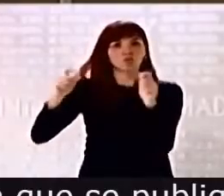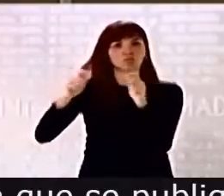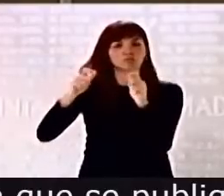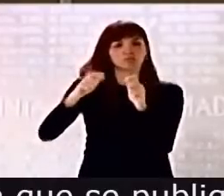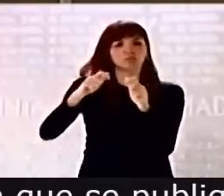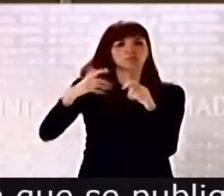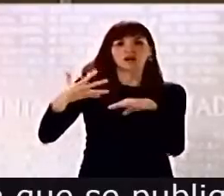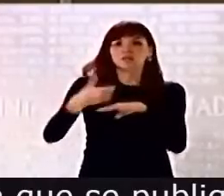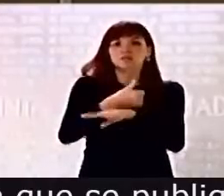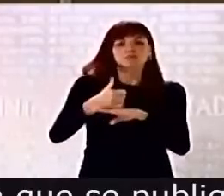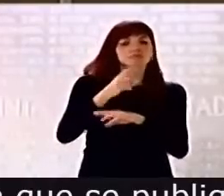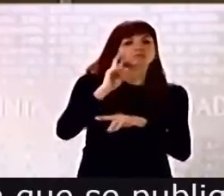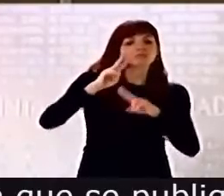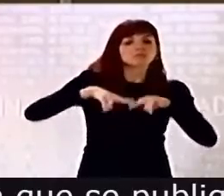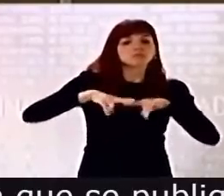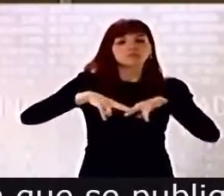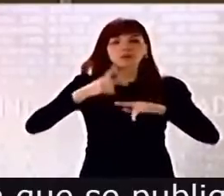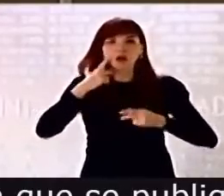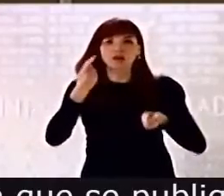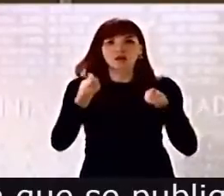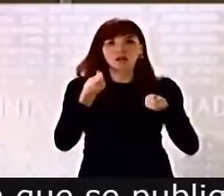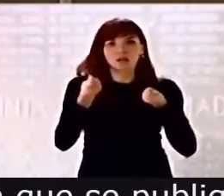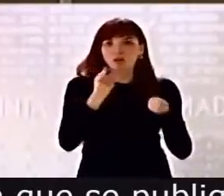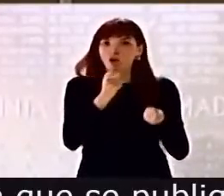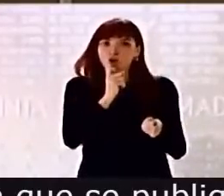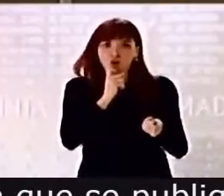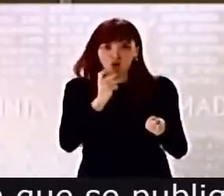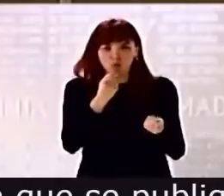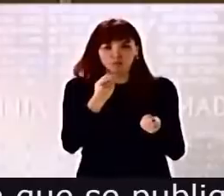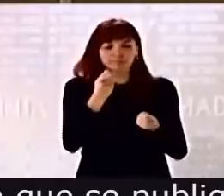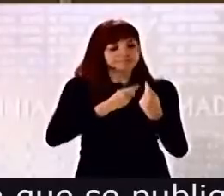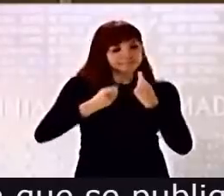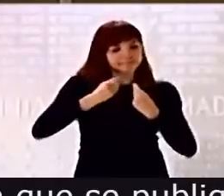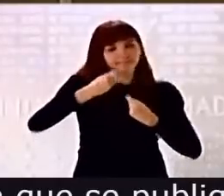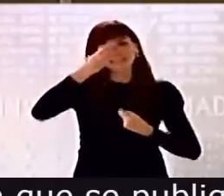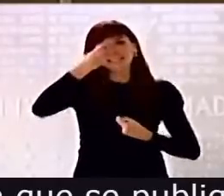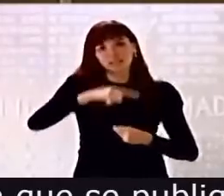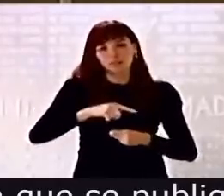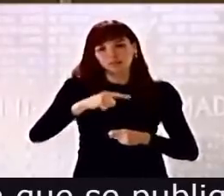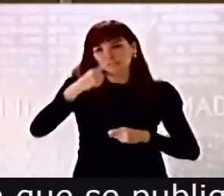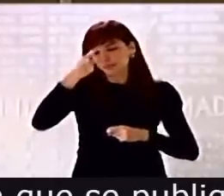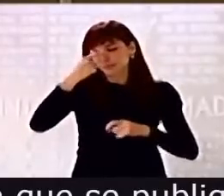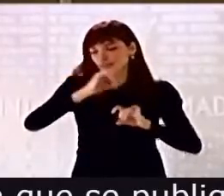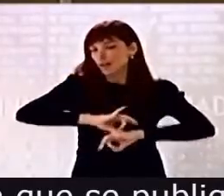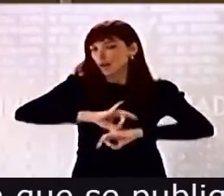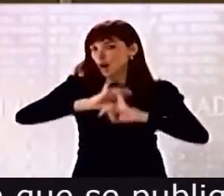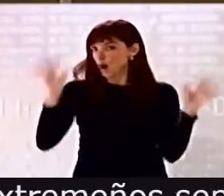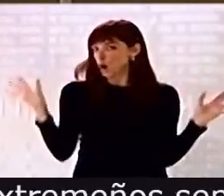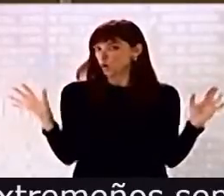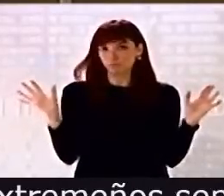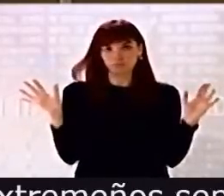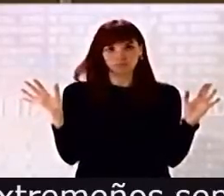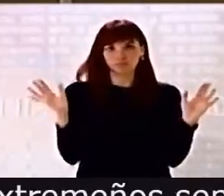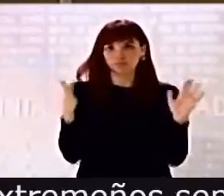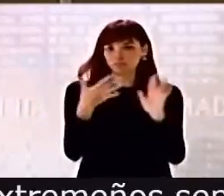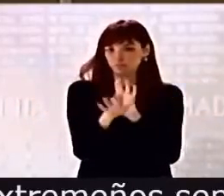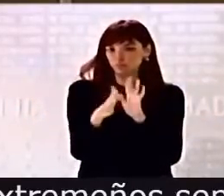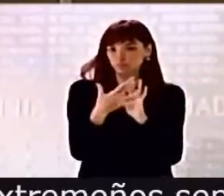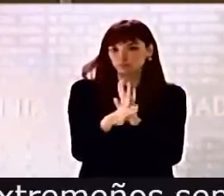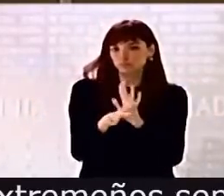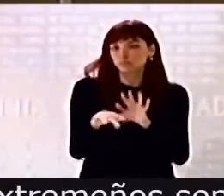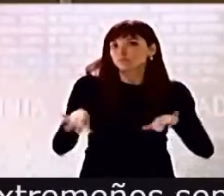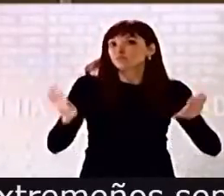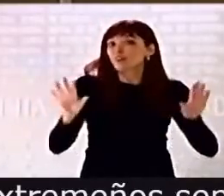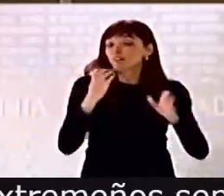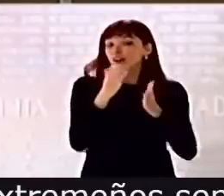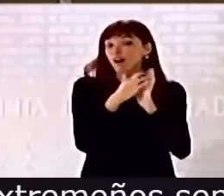cuáles son los niveles de control de aforo, para que quede absolutamente claro. Aunque se haga referencia en